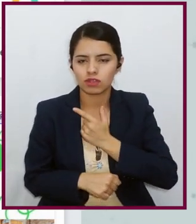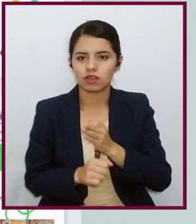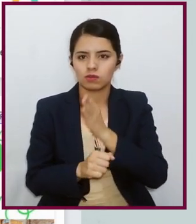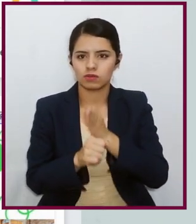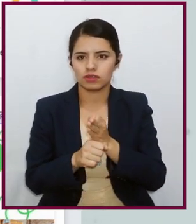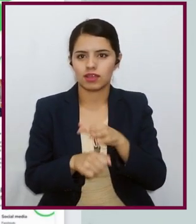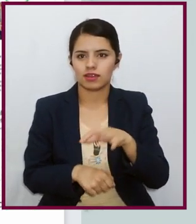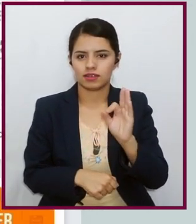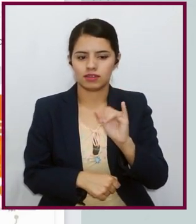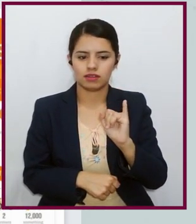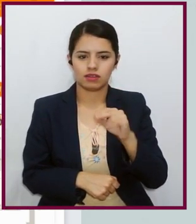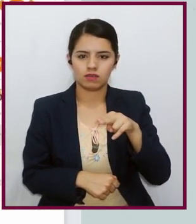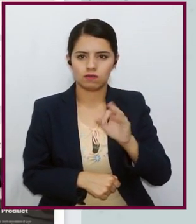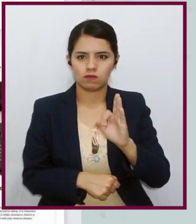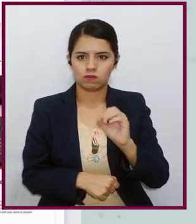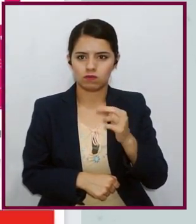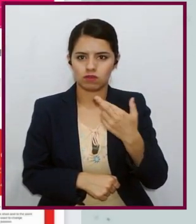serio!